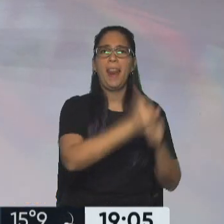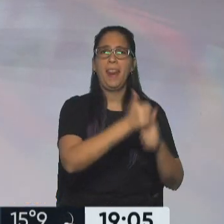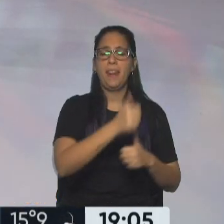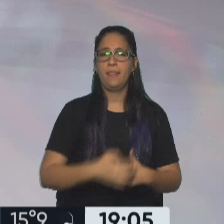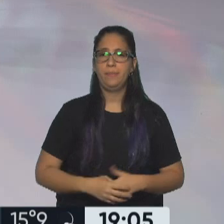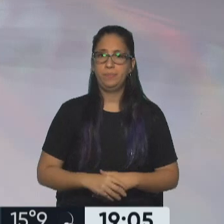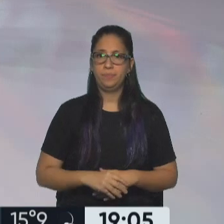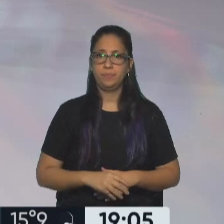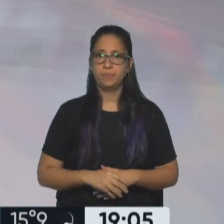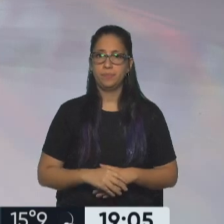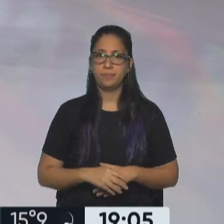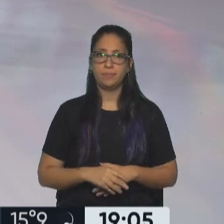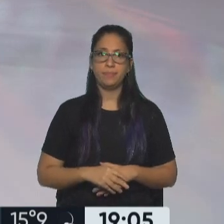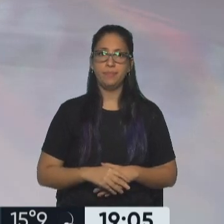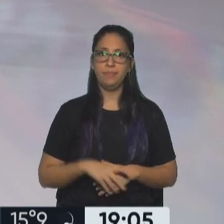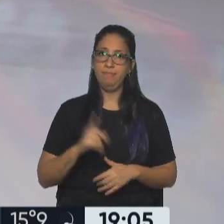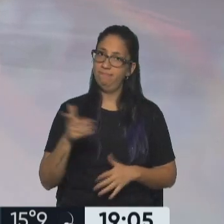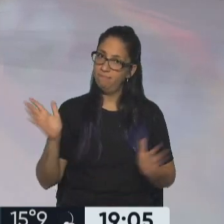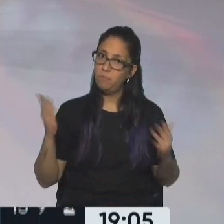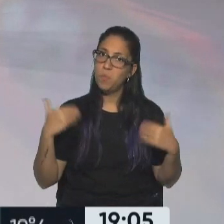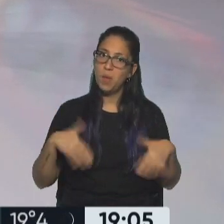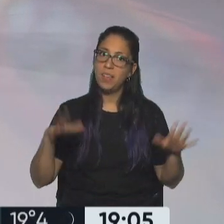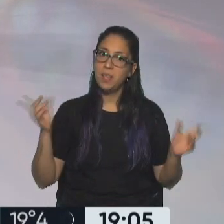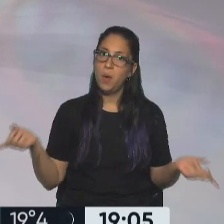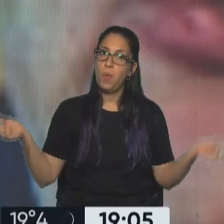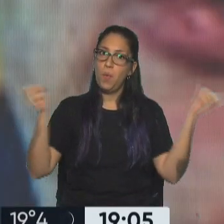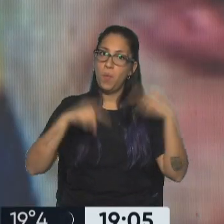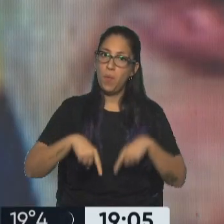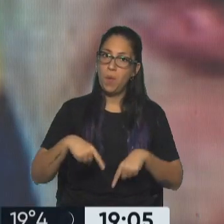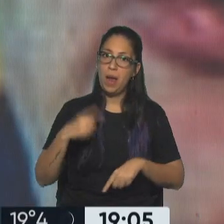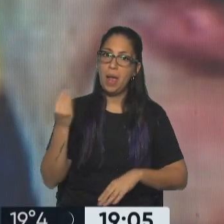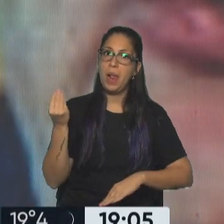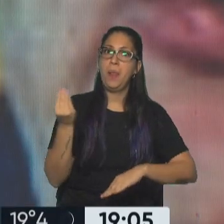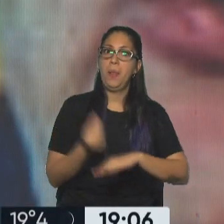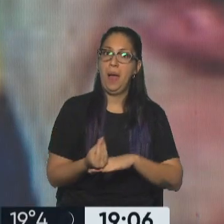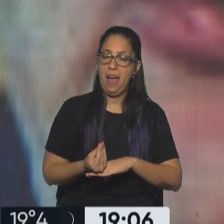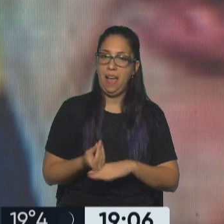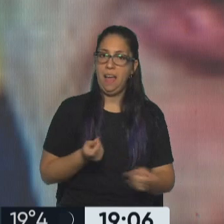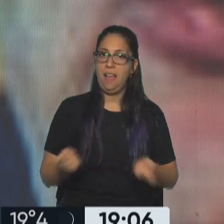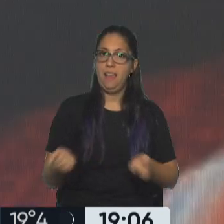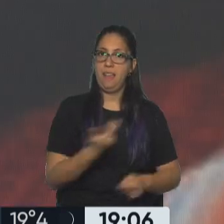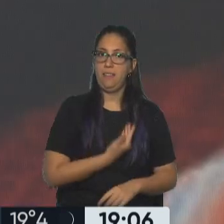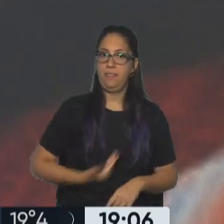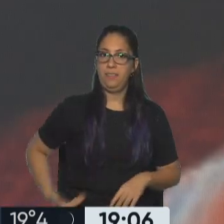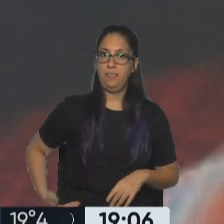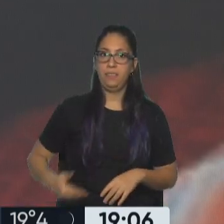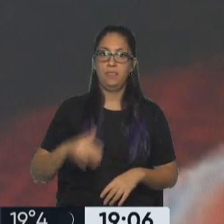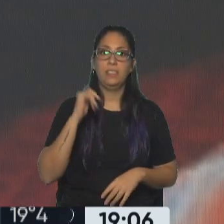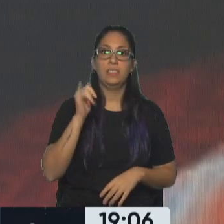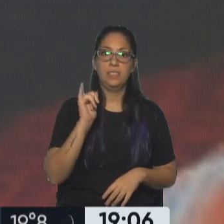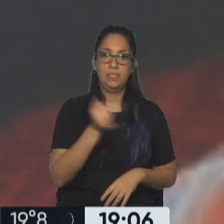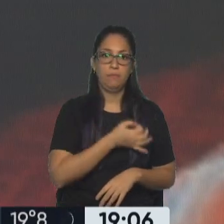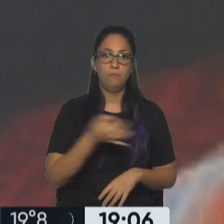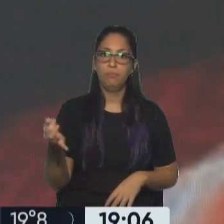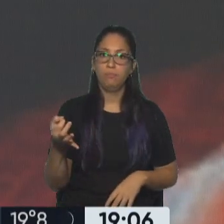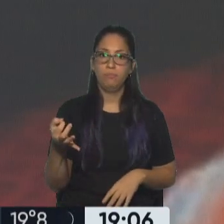En su firmeza no descarta volver y retomar el mando ejecutivo, ¿no? Sí, totalmente. Quien